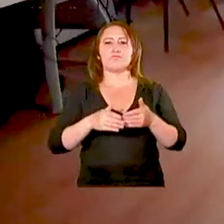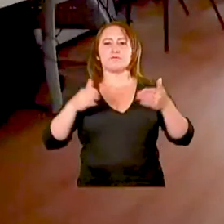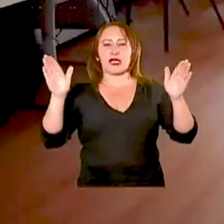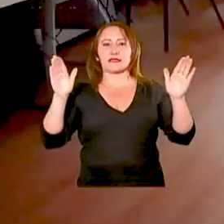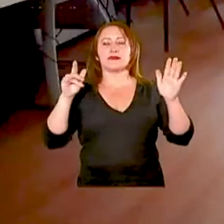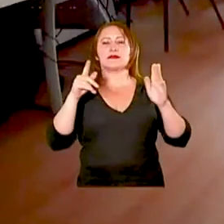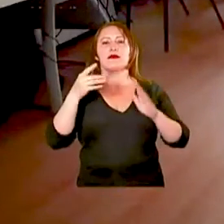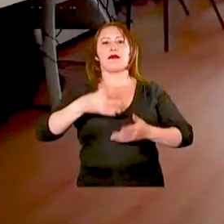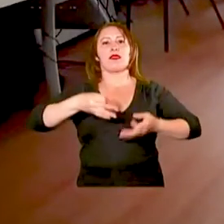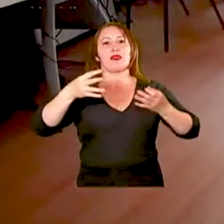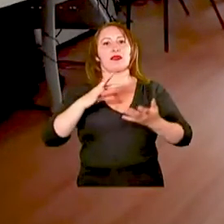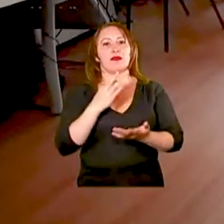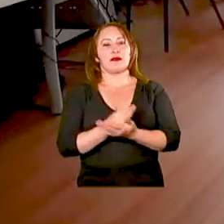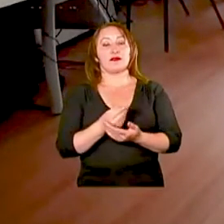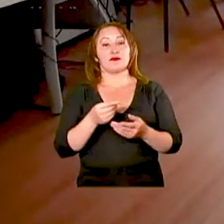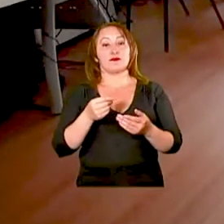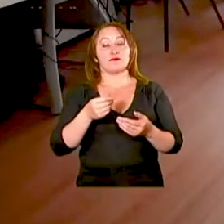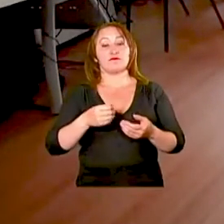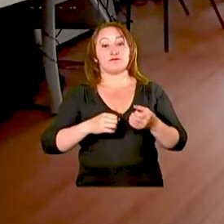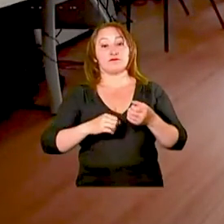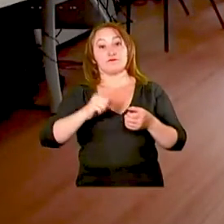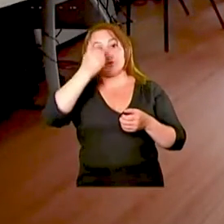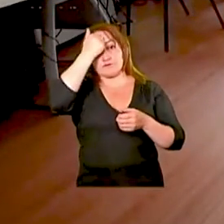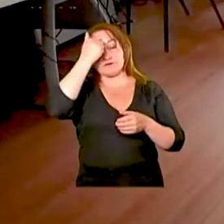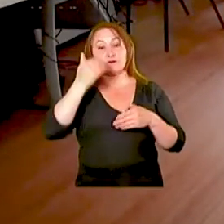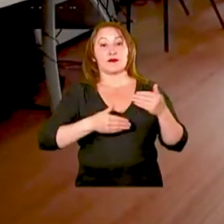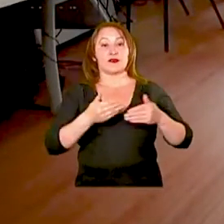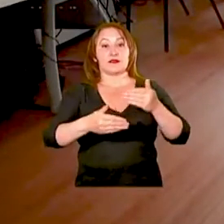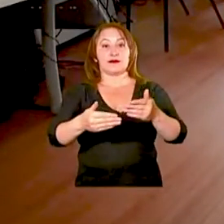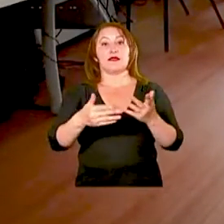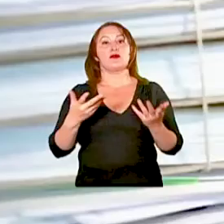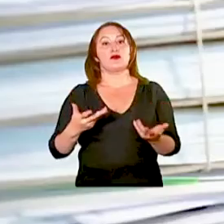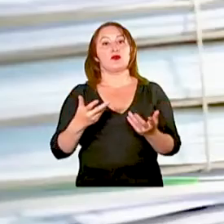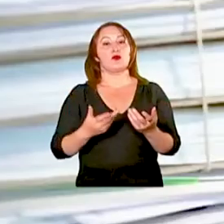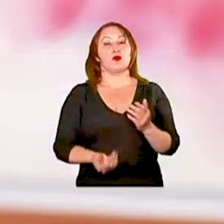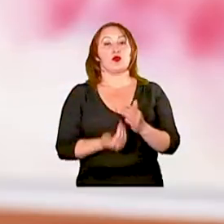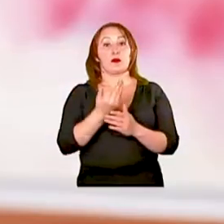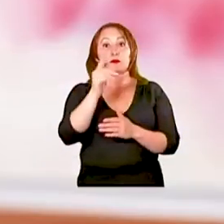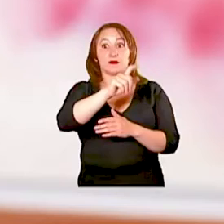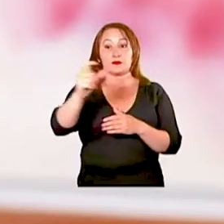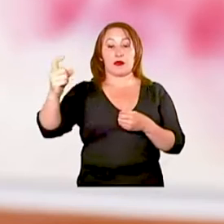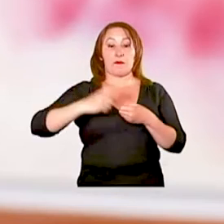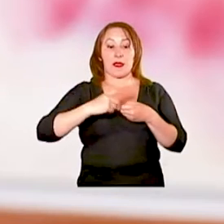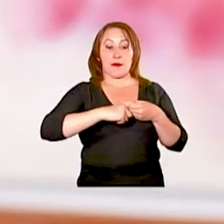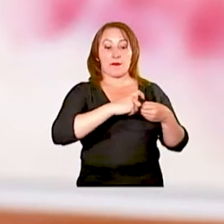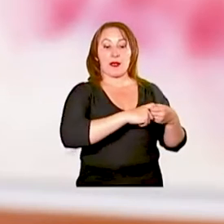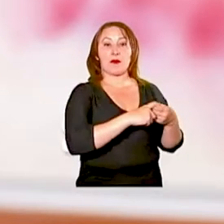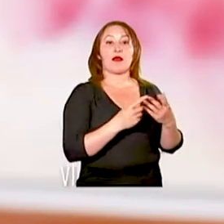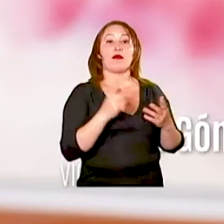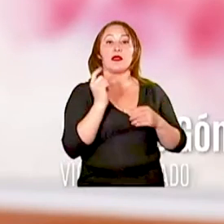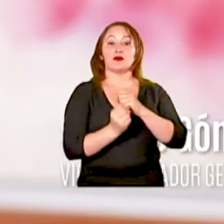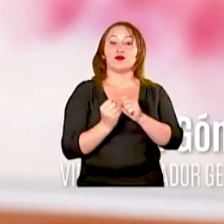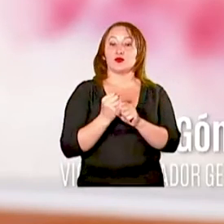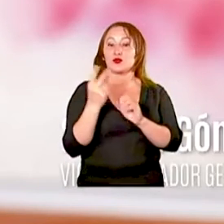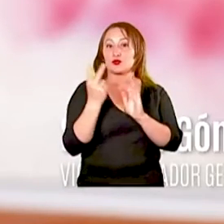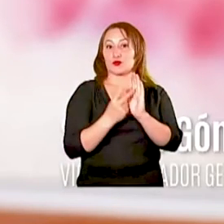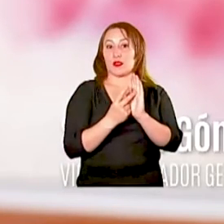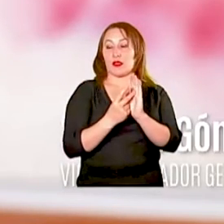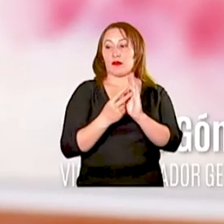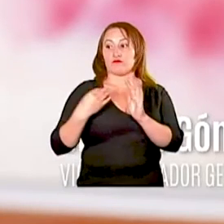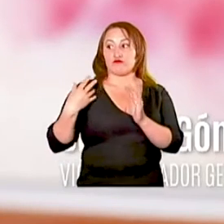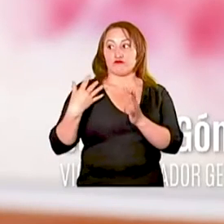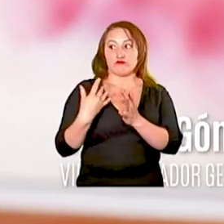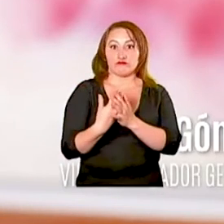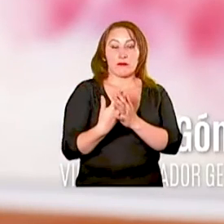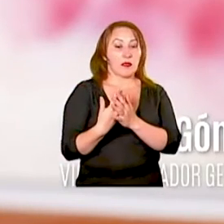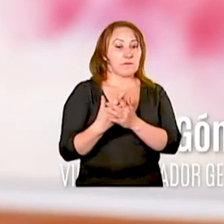fundamentales y procesales de los sujetos procesales y con la nueva planta de personal, la cual desde el año 2000 no había